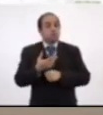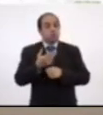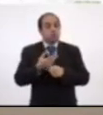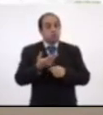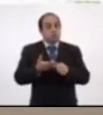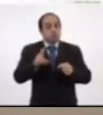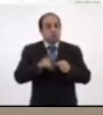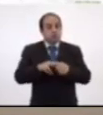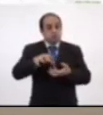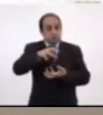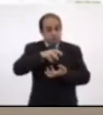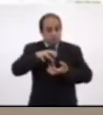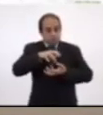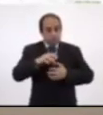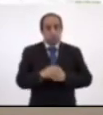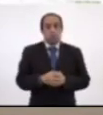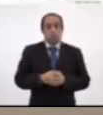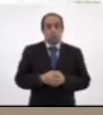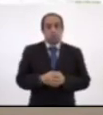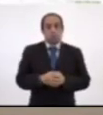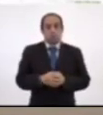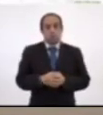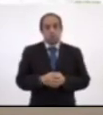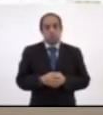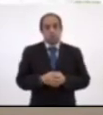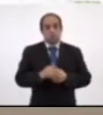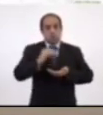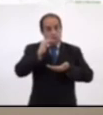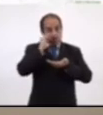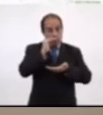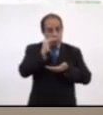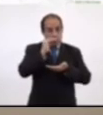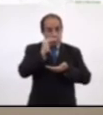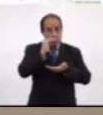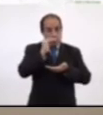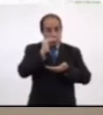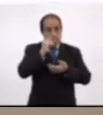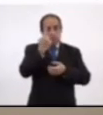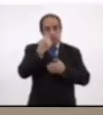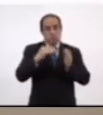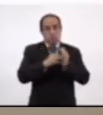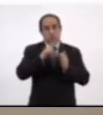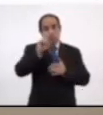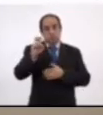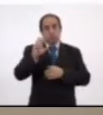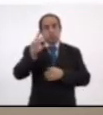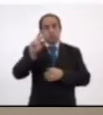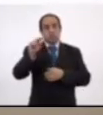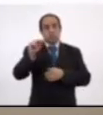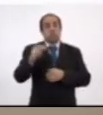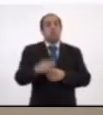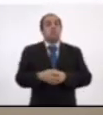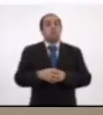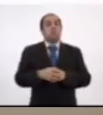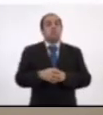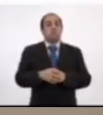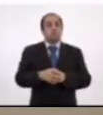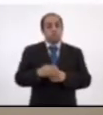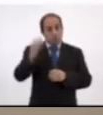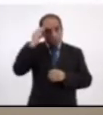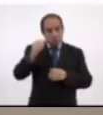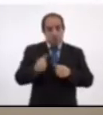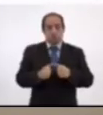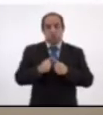hospitales híbridos y sobre todo una capacidad de 1,280 camas para seguir fortaleciendo